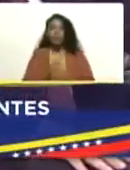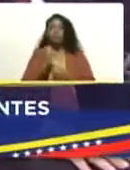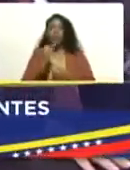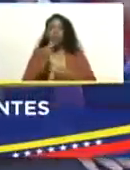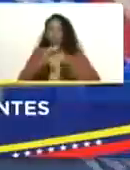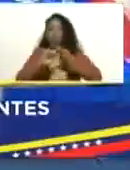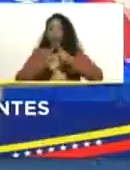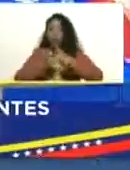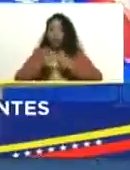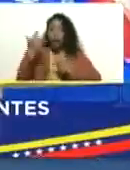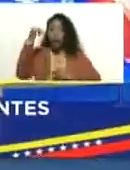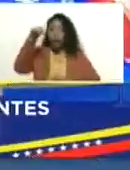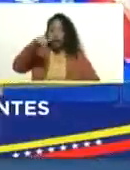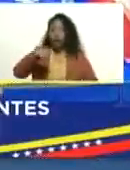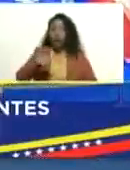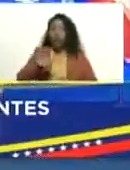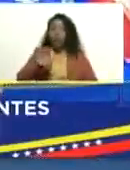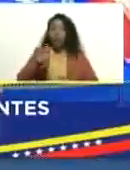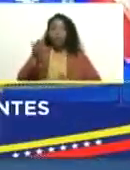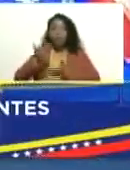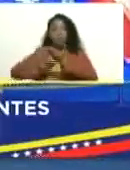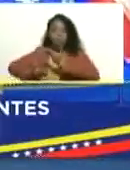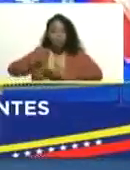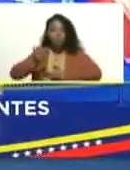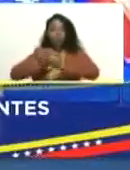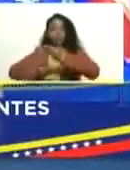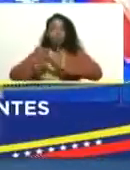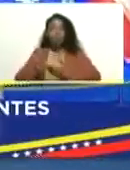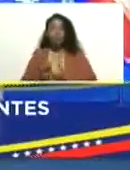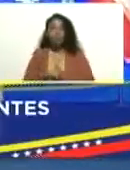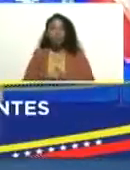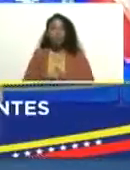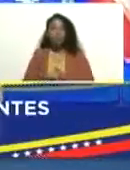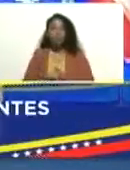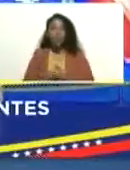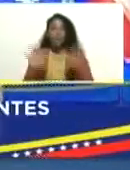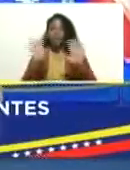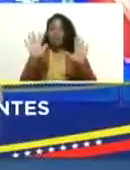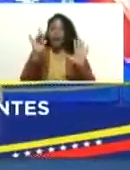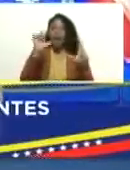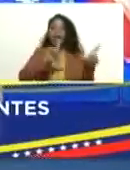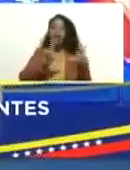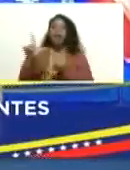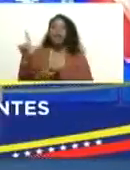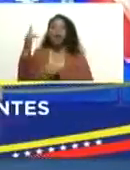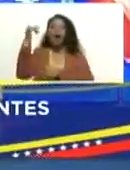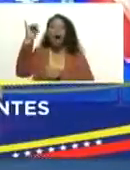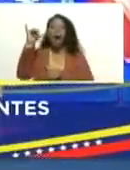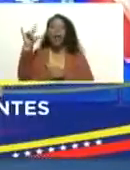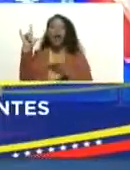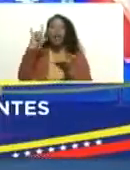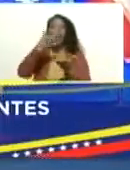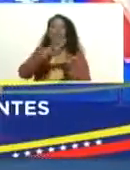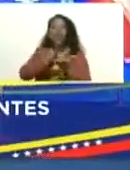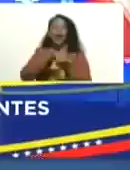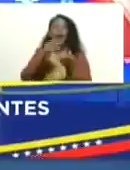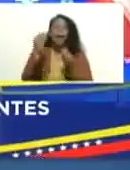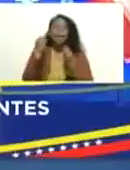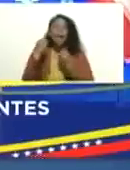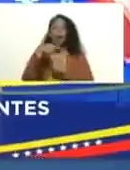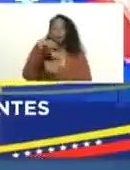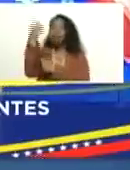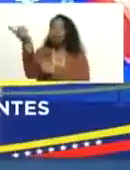hay en la cooperación? Ya tenemos el vuelo Caracas-Teherán y nos hemos